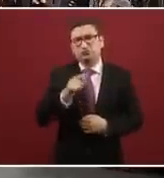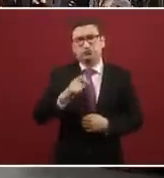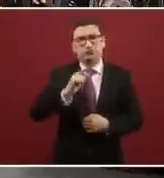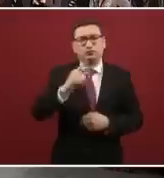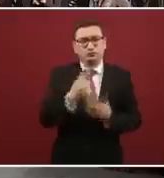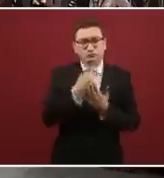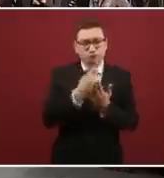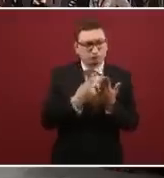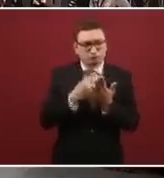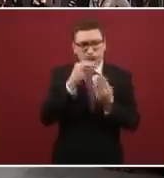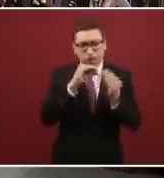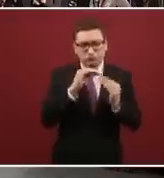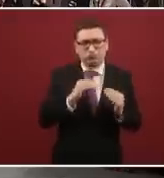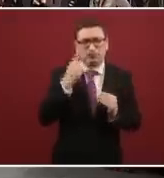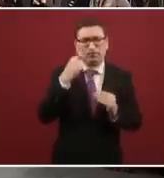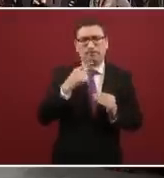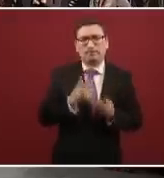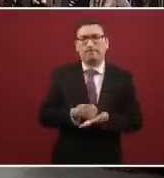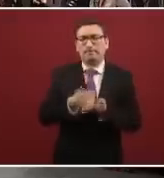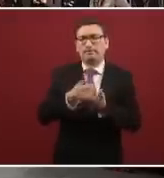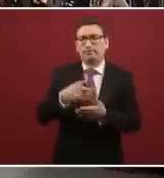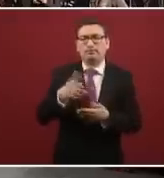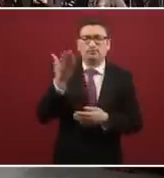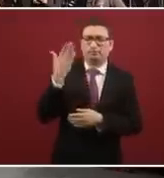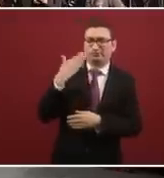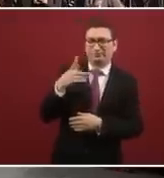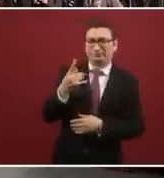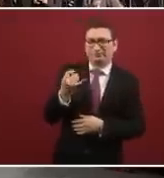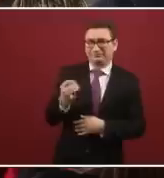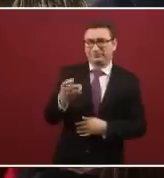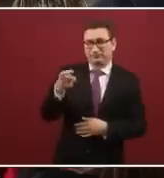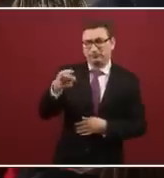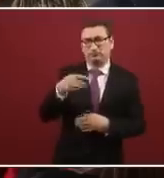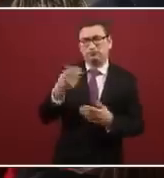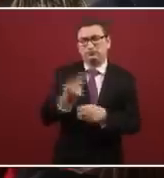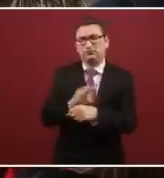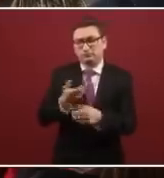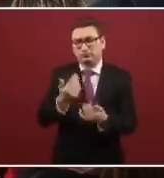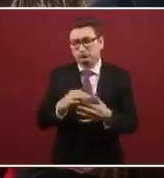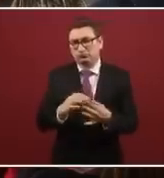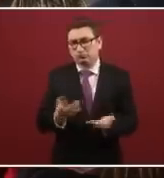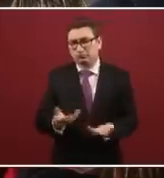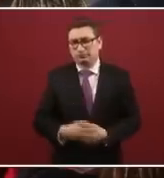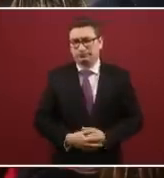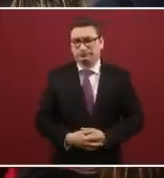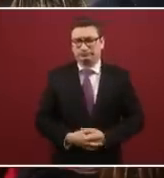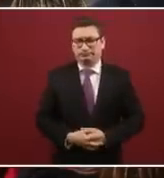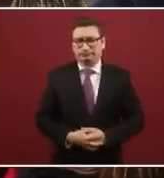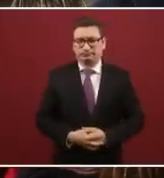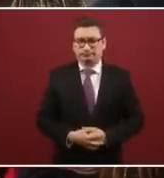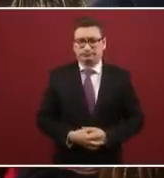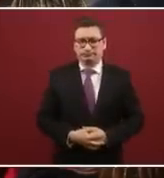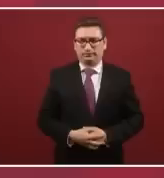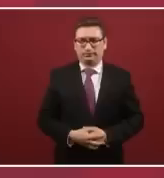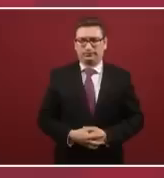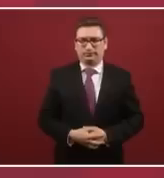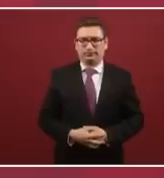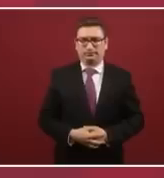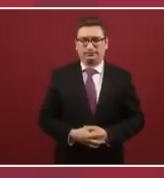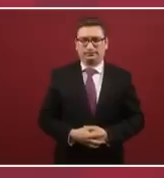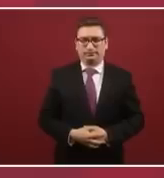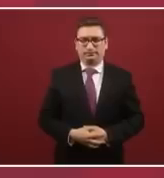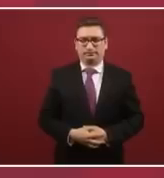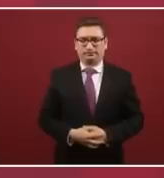como lo hizo en Tijuana hace unos meses. Gracias. Sí, miren, en el caso de